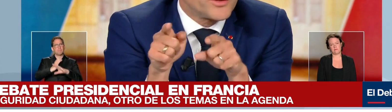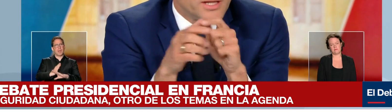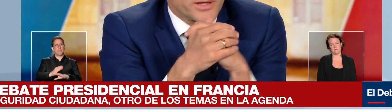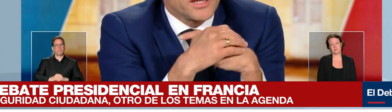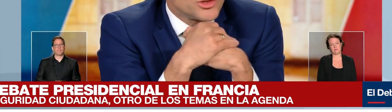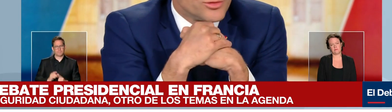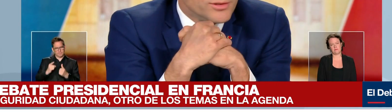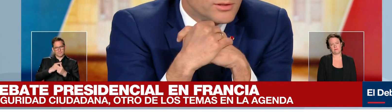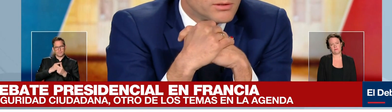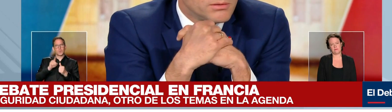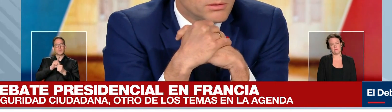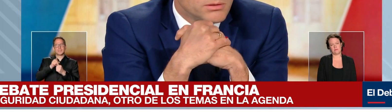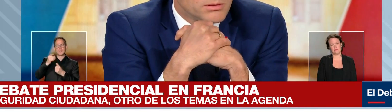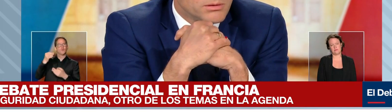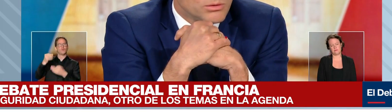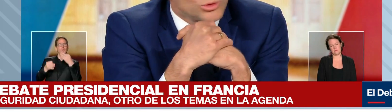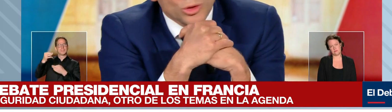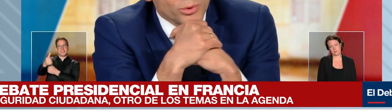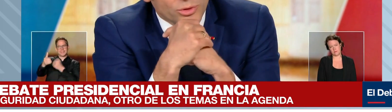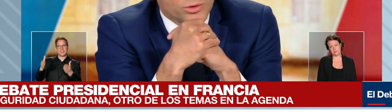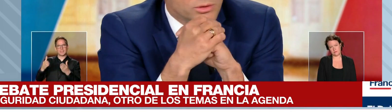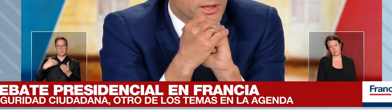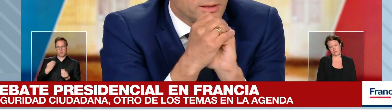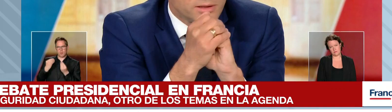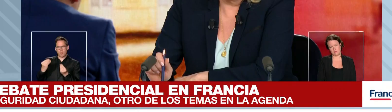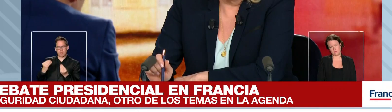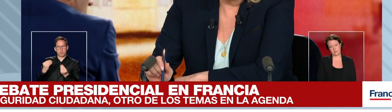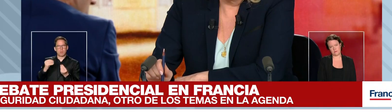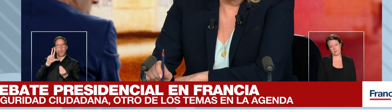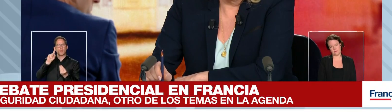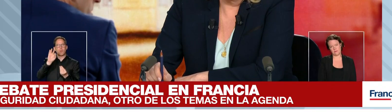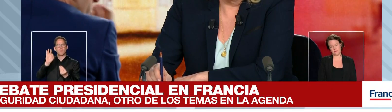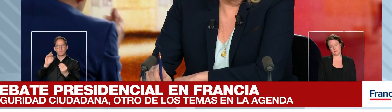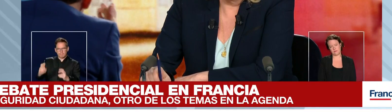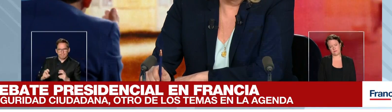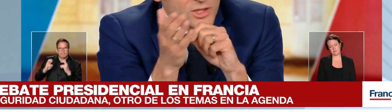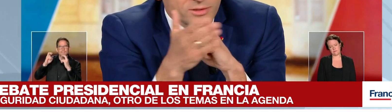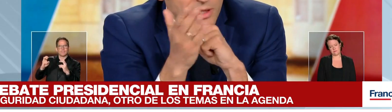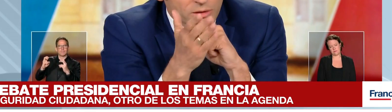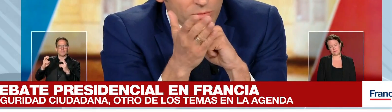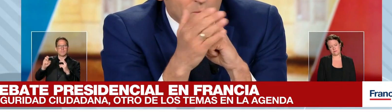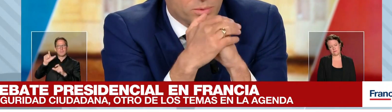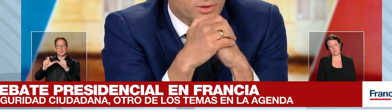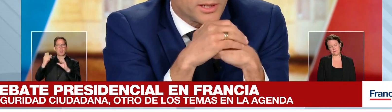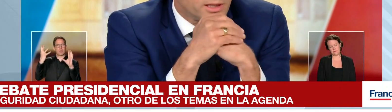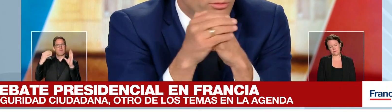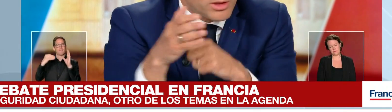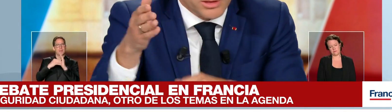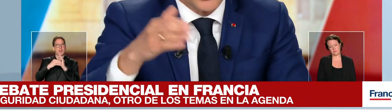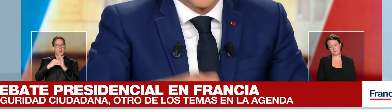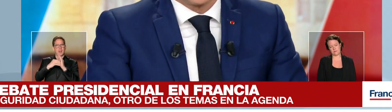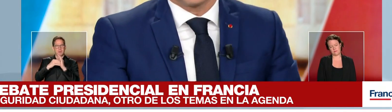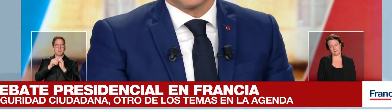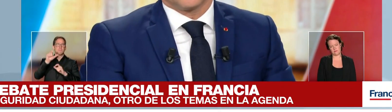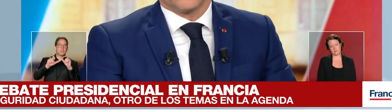Y además... aumentamos los medios de la justicia de 30% en los últimos años. 9.000 magistrados que